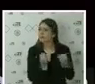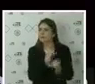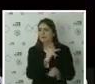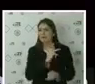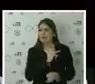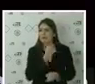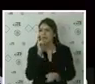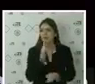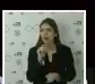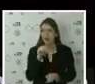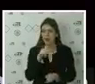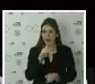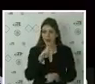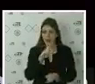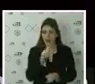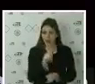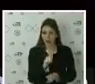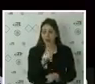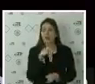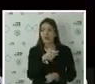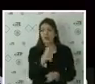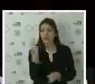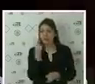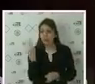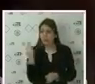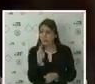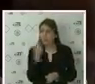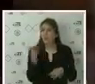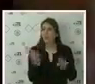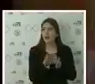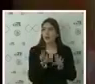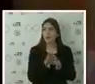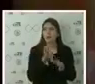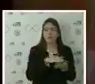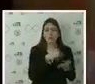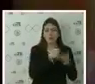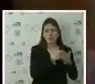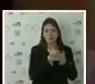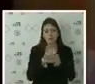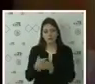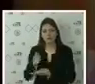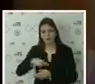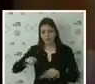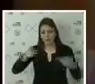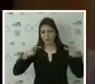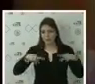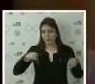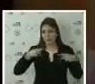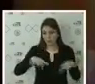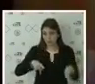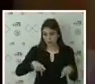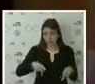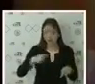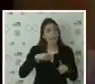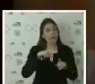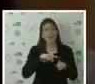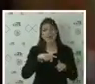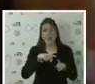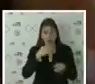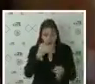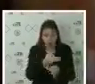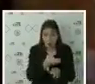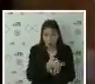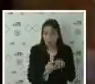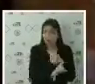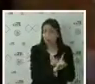áreas prioritarias nos hace evidente la necesidad de etiquetar y segregar de la sociedad, pero esto ha ocurrido desde siempre.